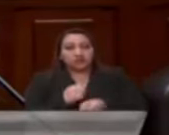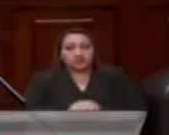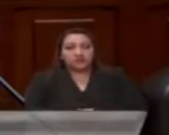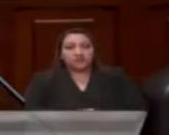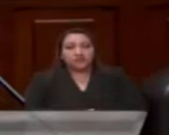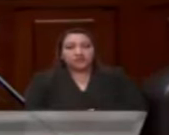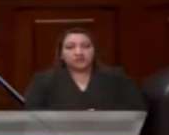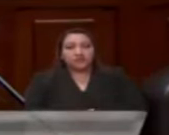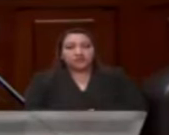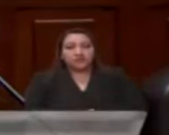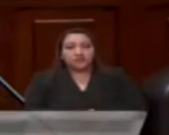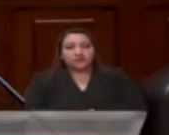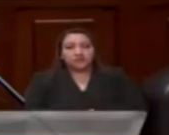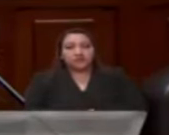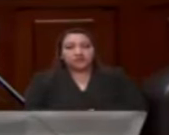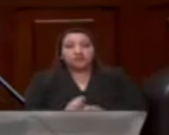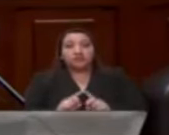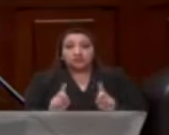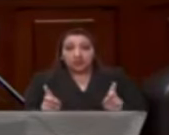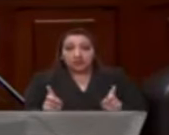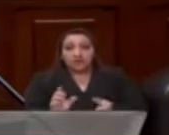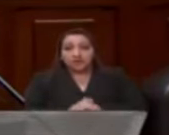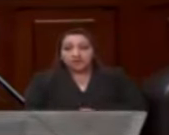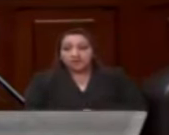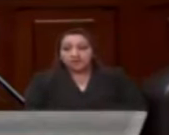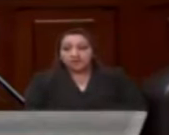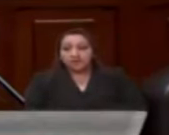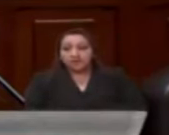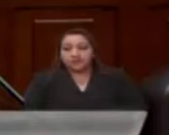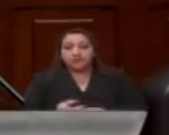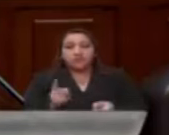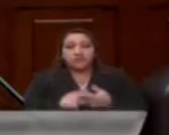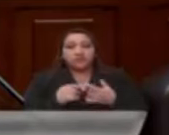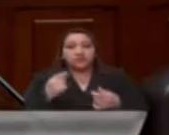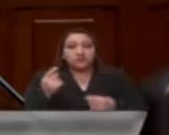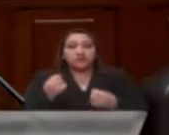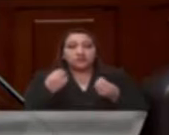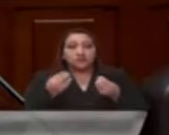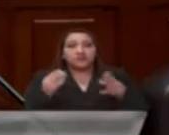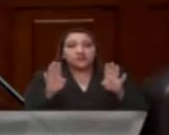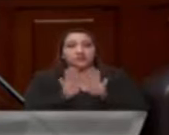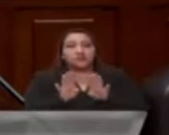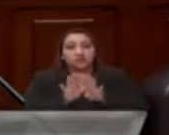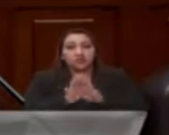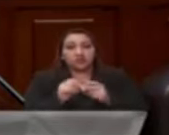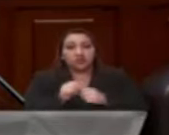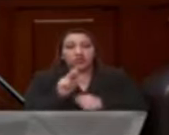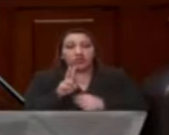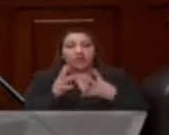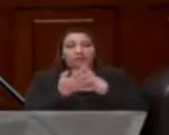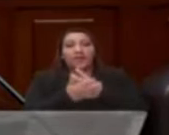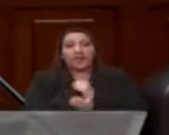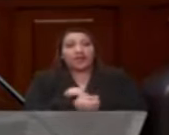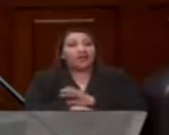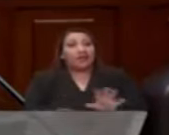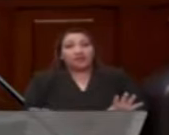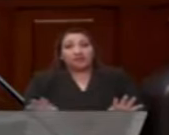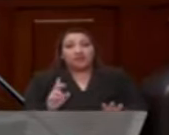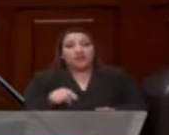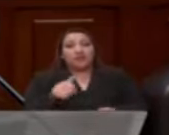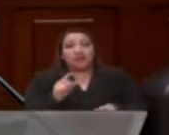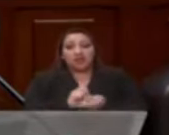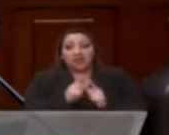año. Sin embargo, a la fecha solo operan bloqueadores en 2 penales.